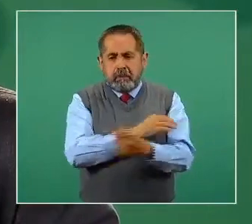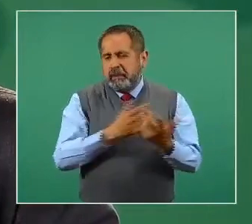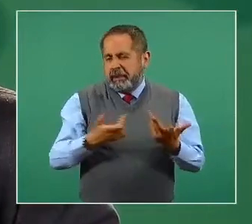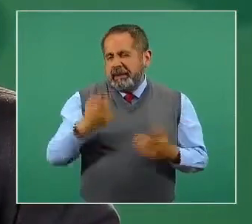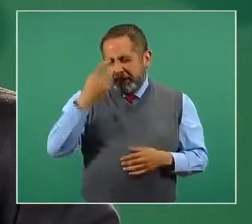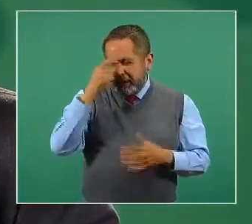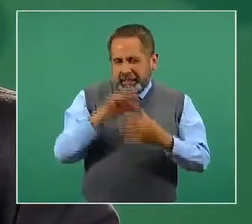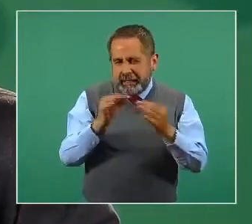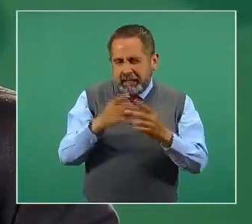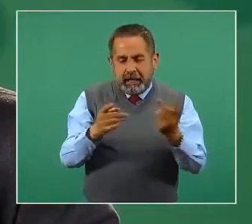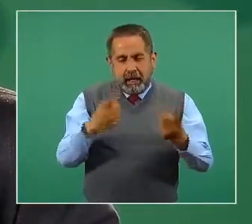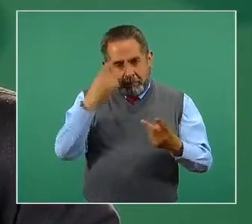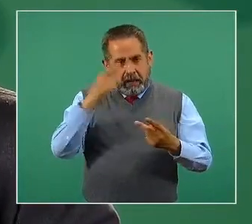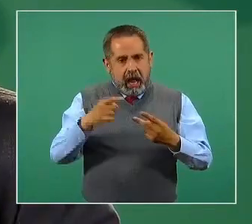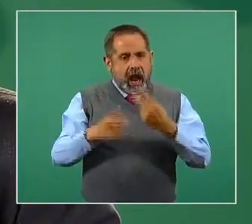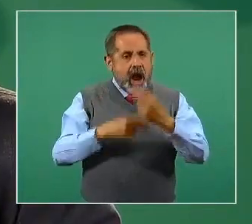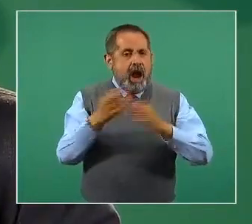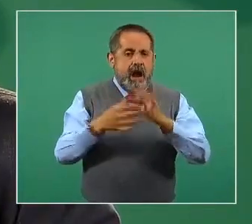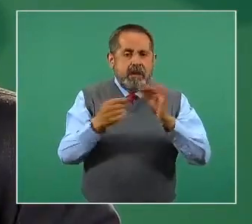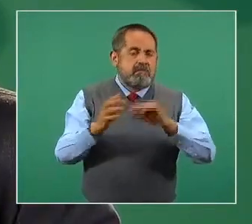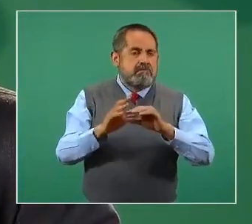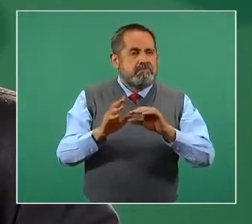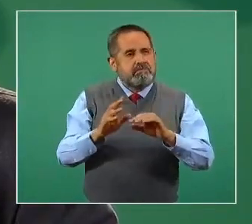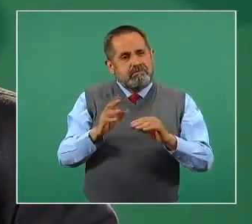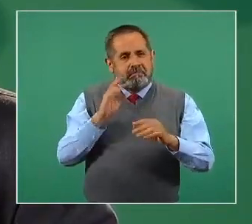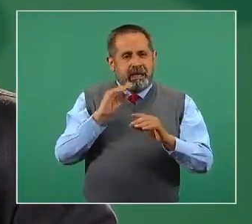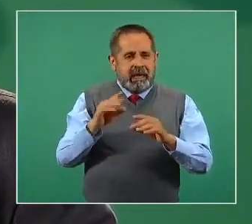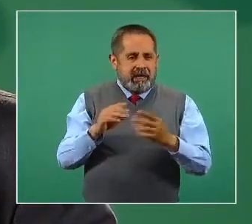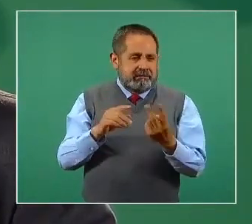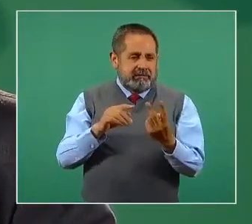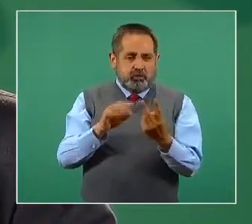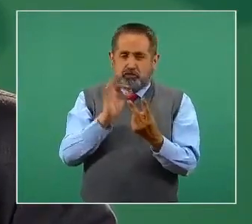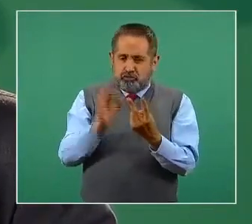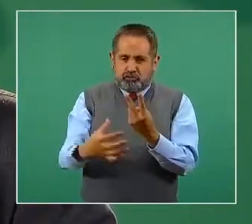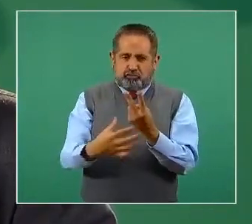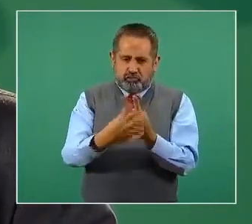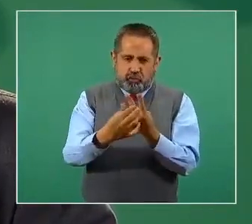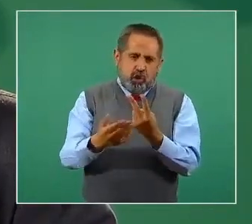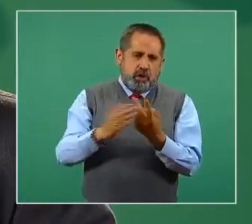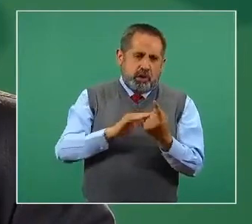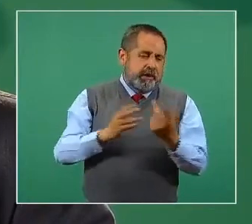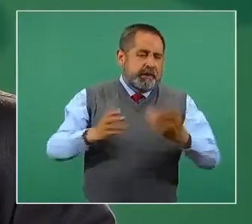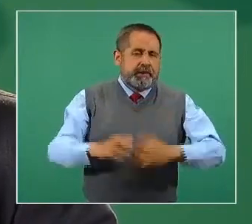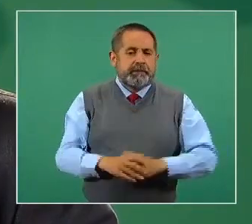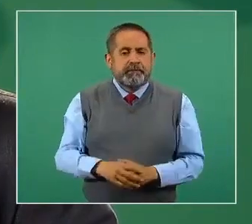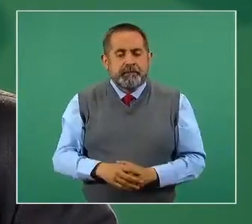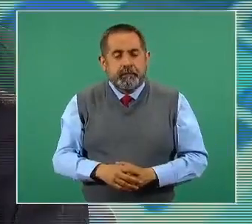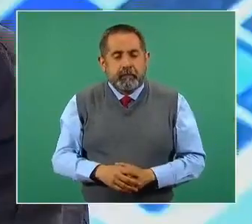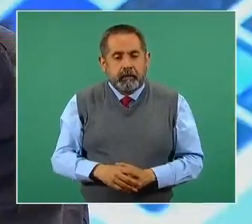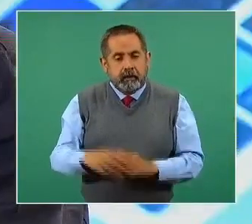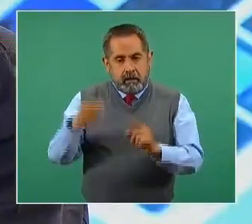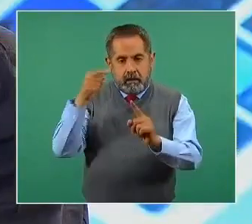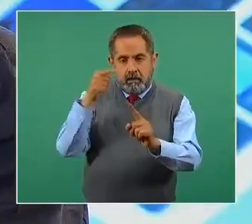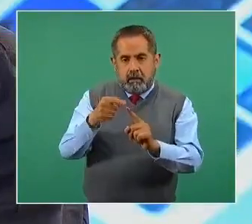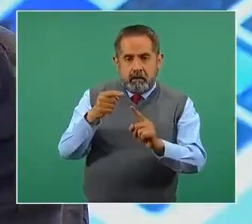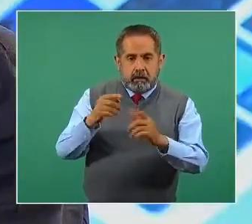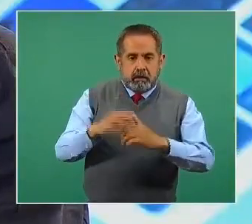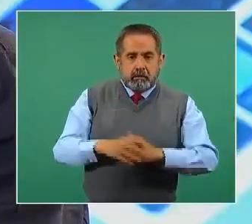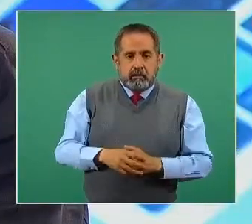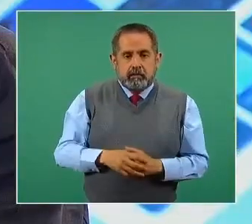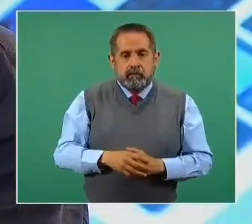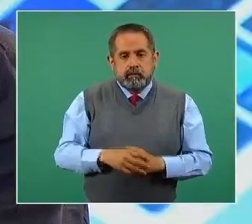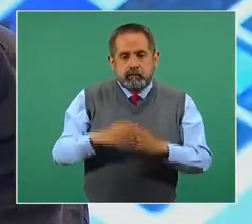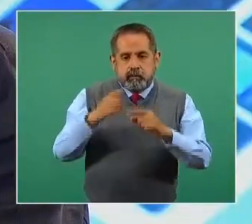pudiera ponerse para la modalidad clásica de Sputnik V. El punto es que